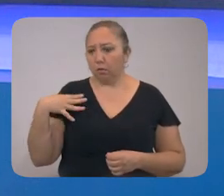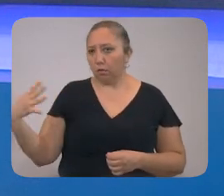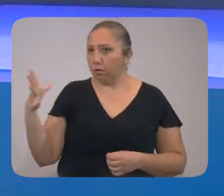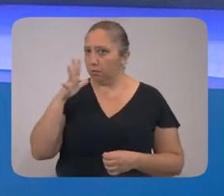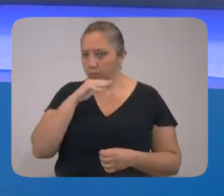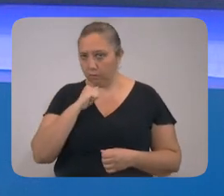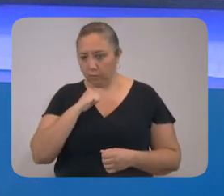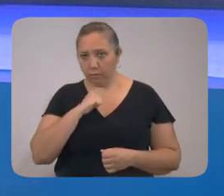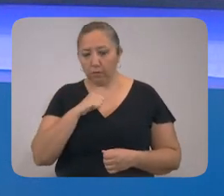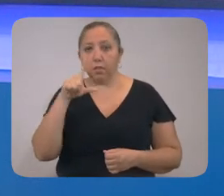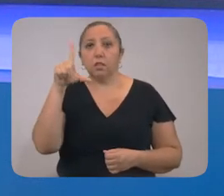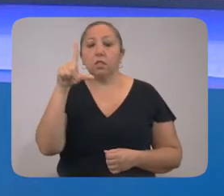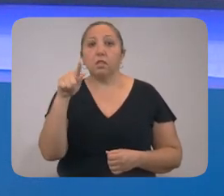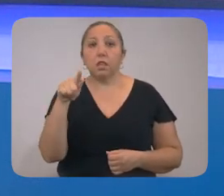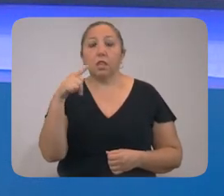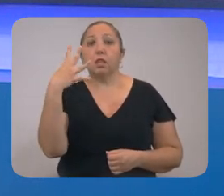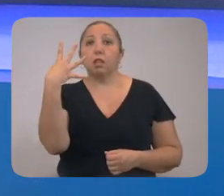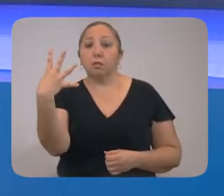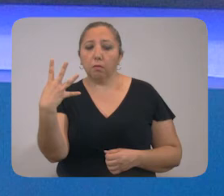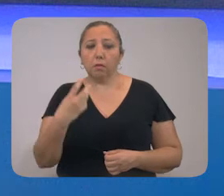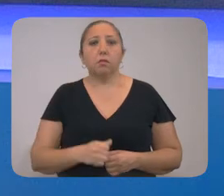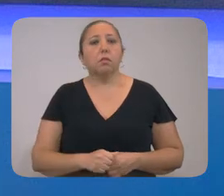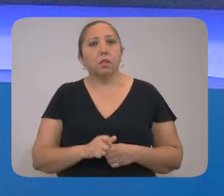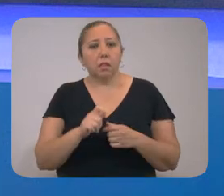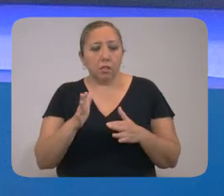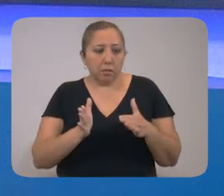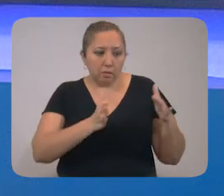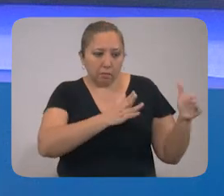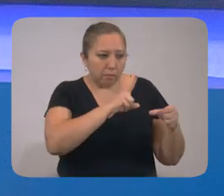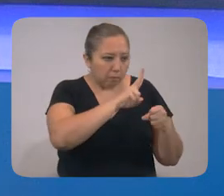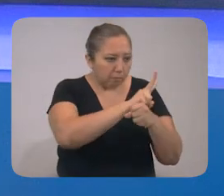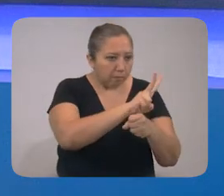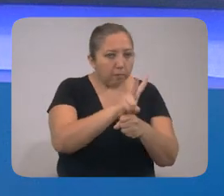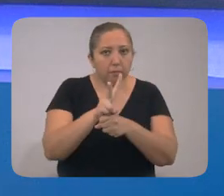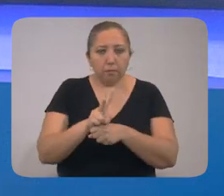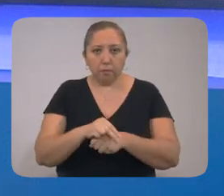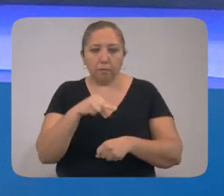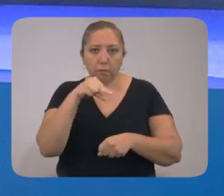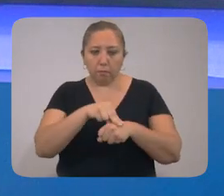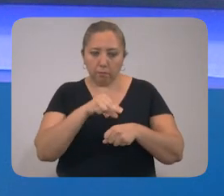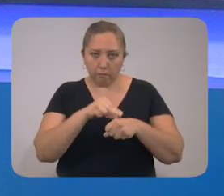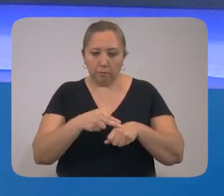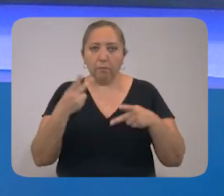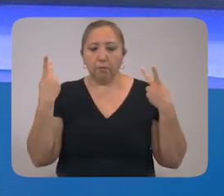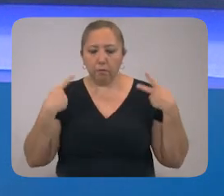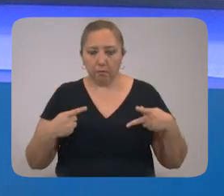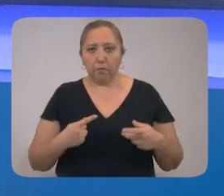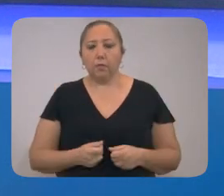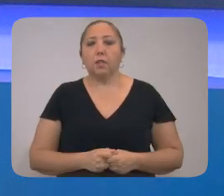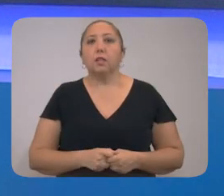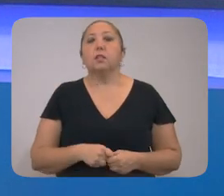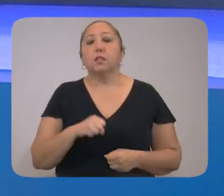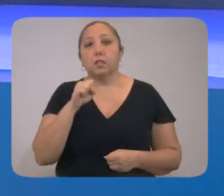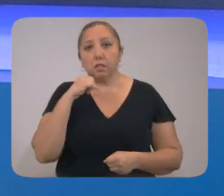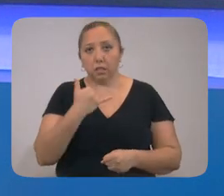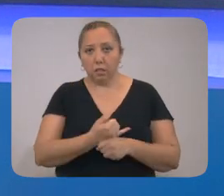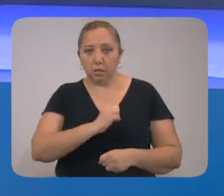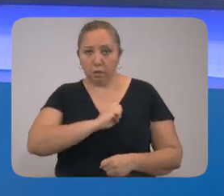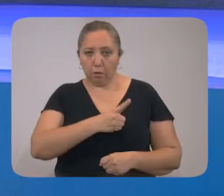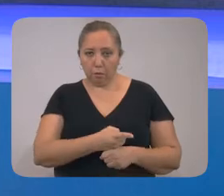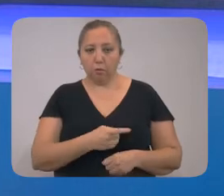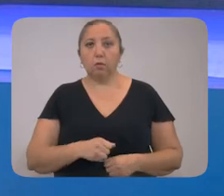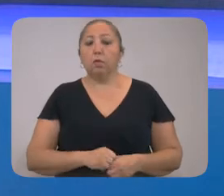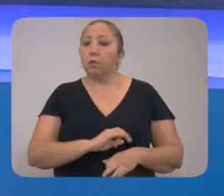contagiar. 74 están estables, aislados, monitoreados constantemente por personal médico de la Secretaría de Salud de